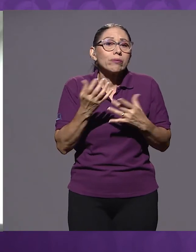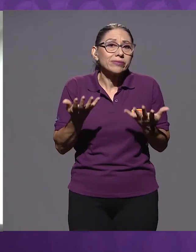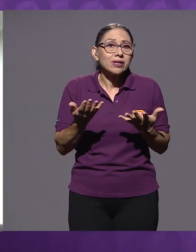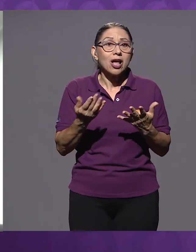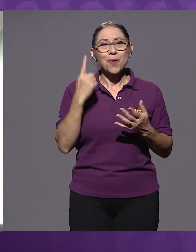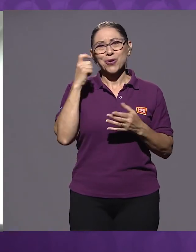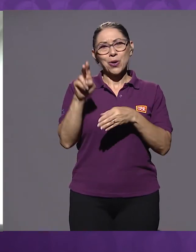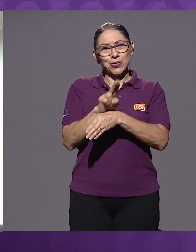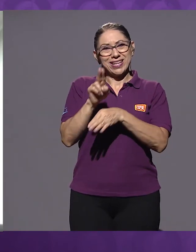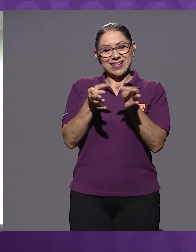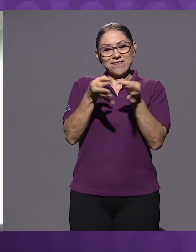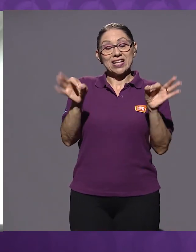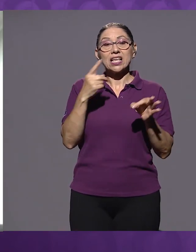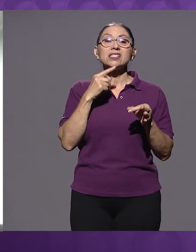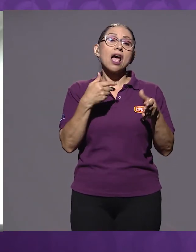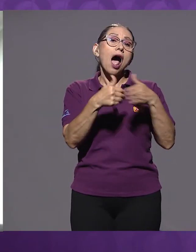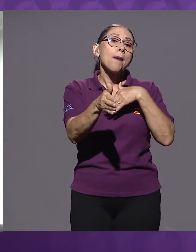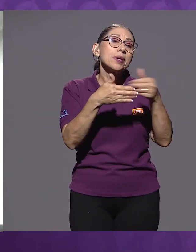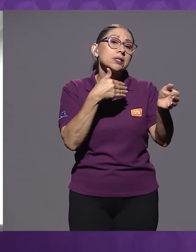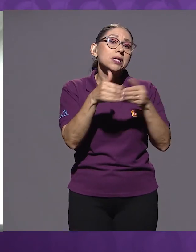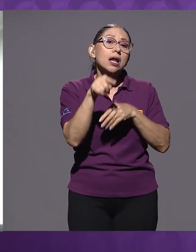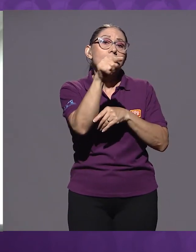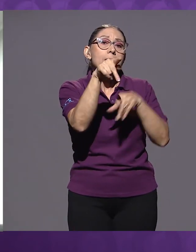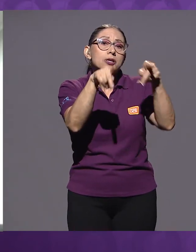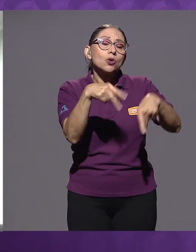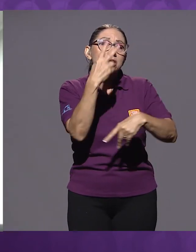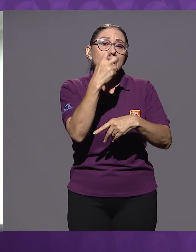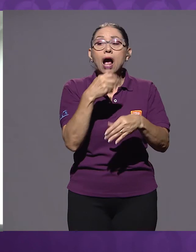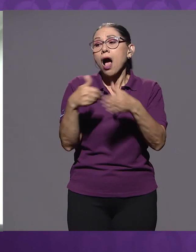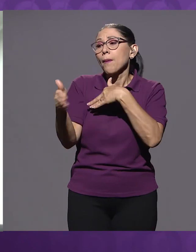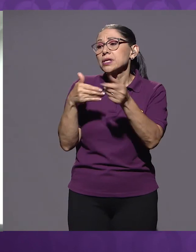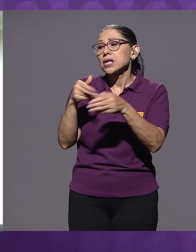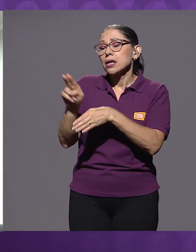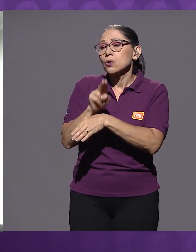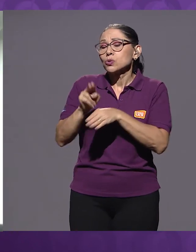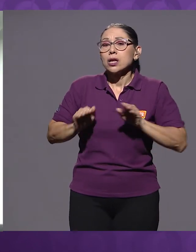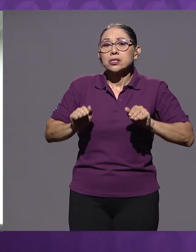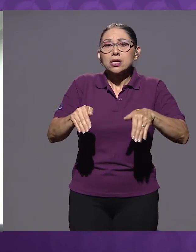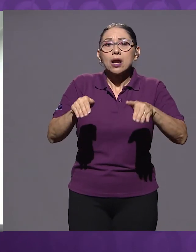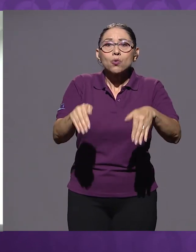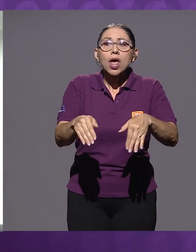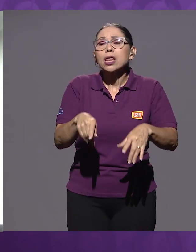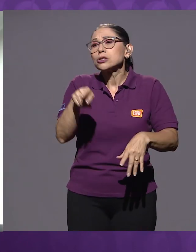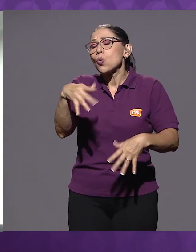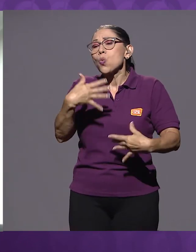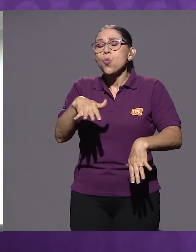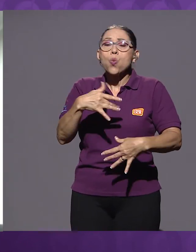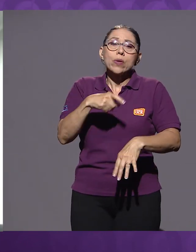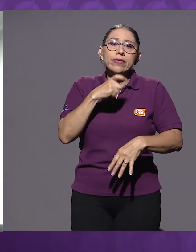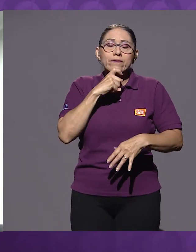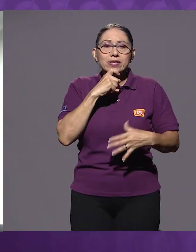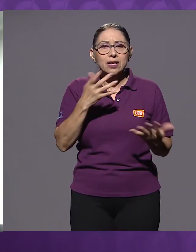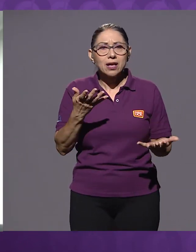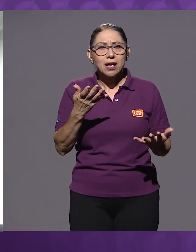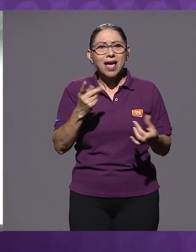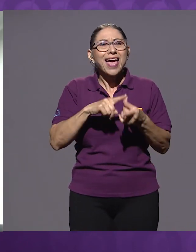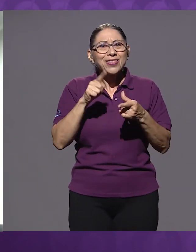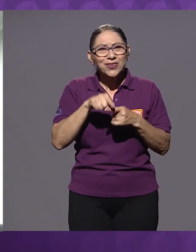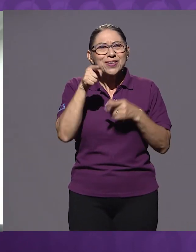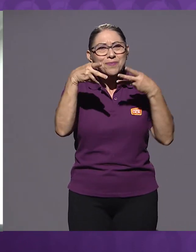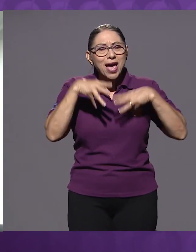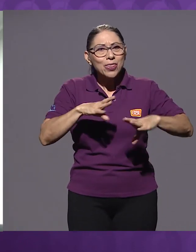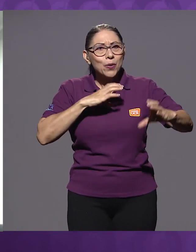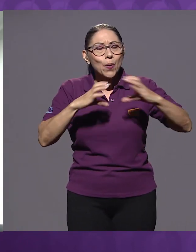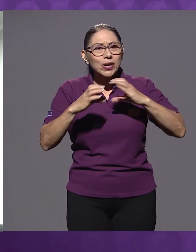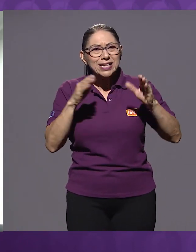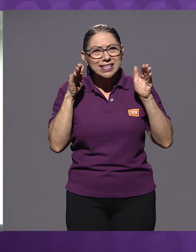de que es una persona ciega o a pesar de vivir en una silla de ruedas, le toca dificilísimo para... y se enfoca